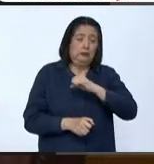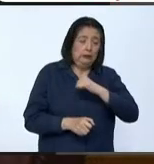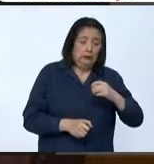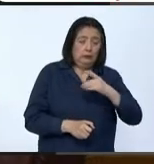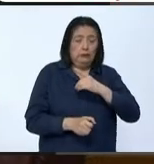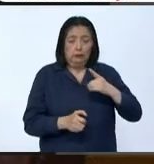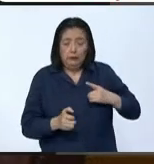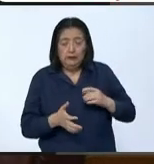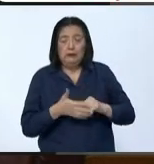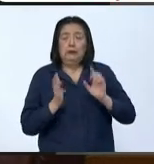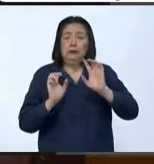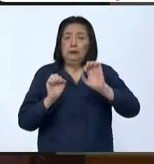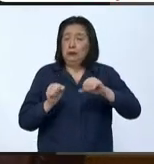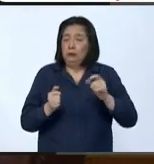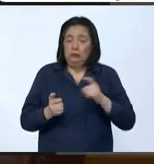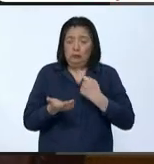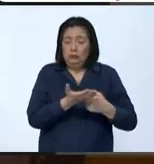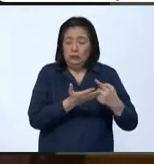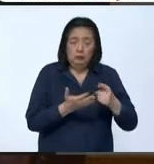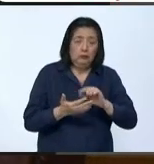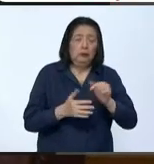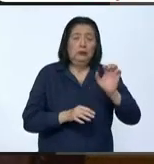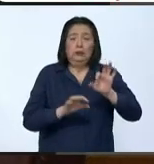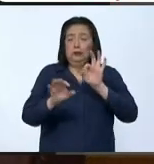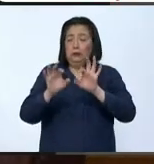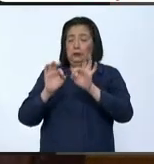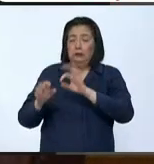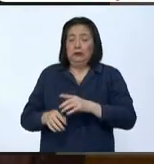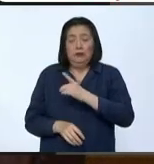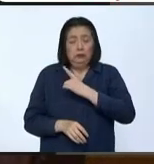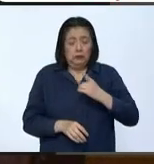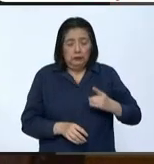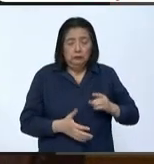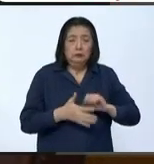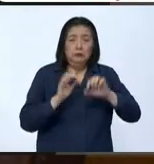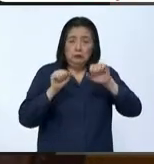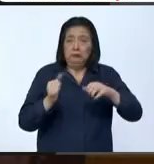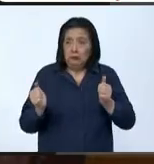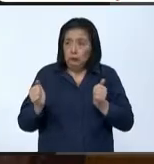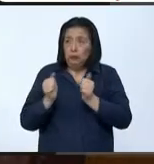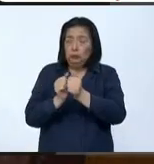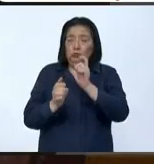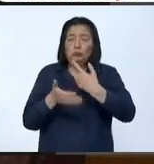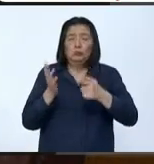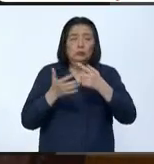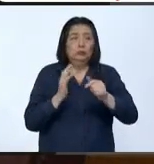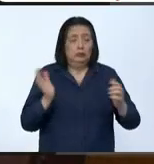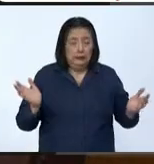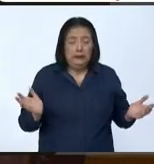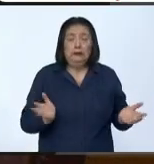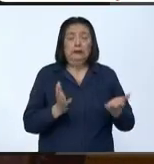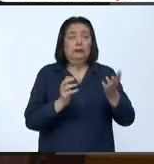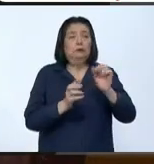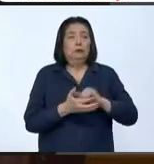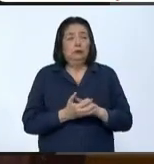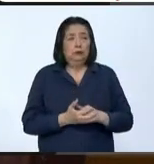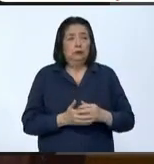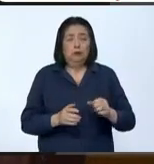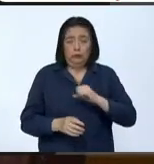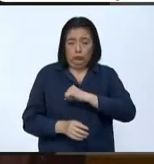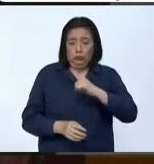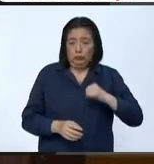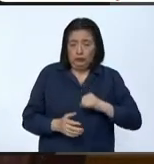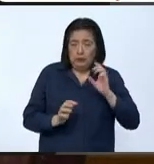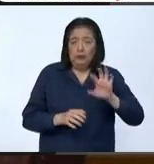al debate la elección individual de los diputados debe ir de la mano con el relanzamiento de un